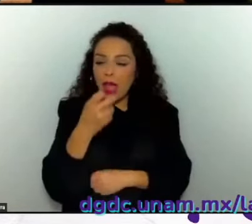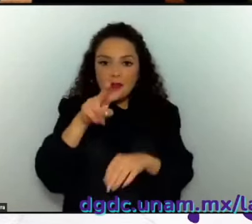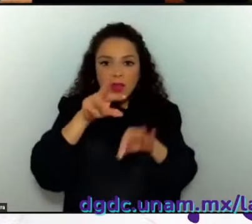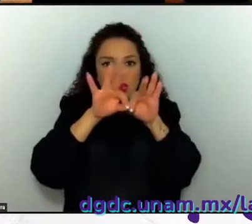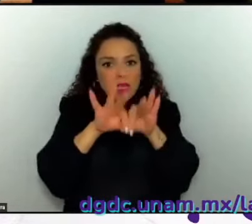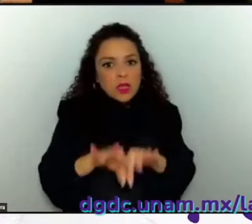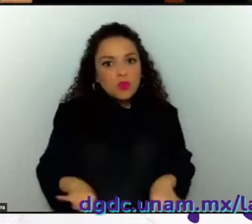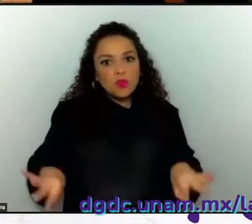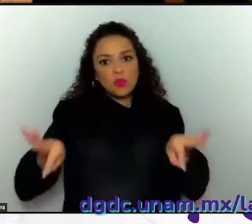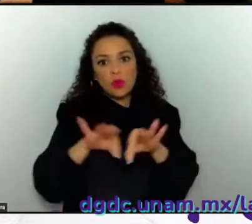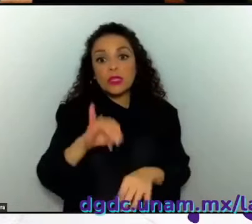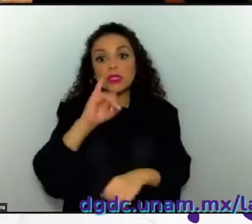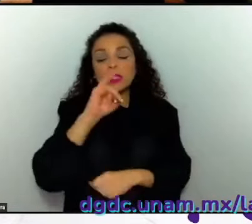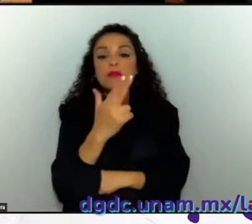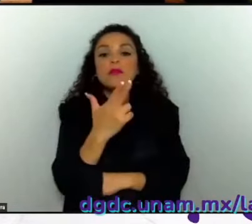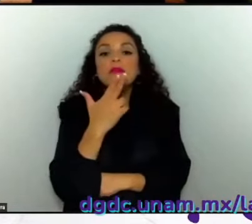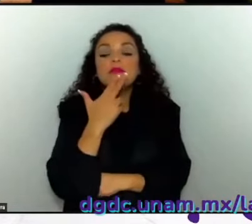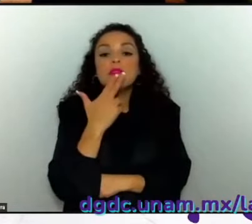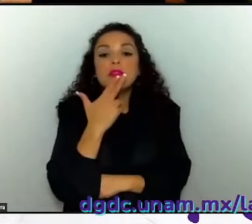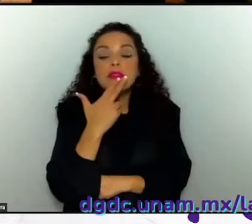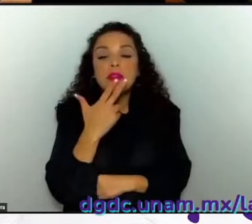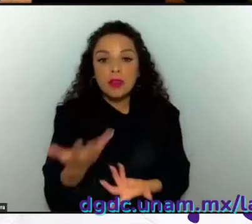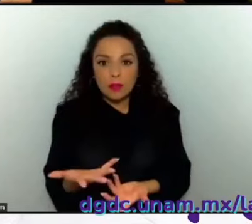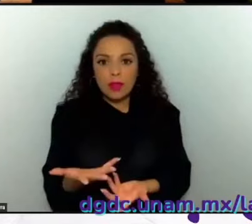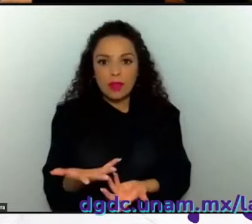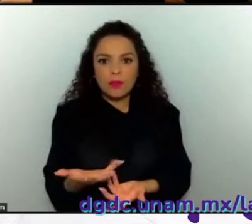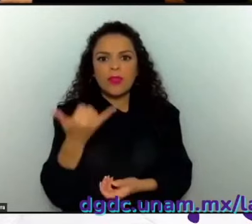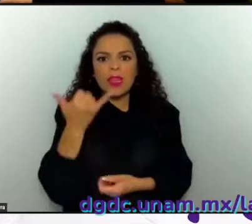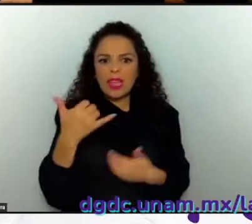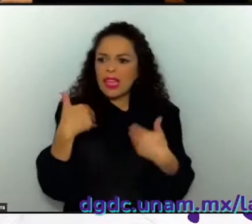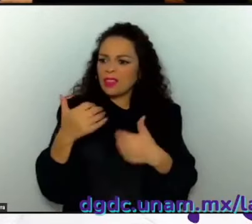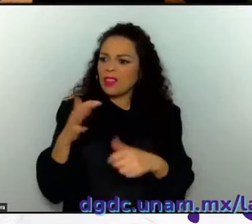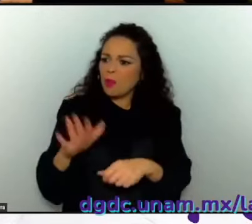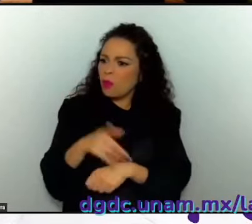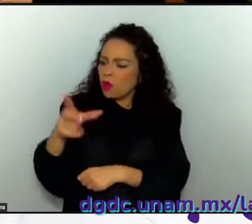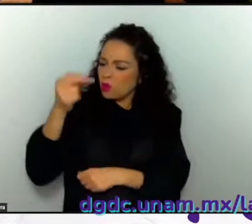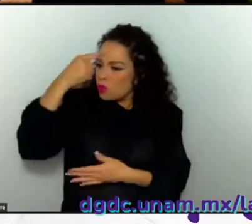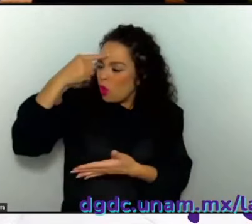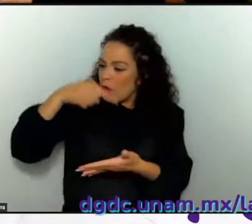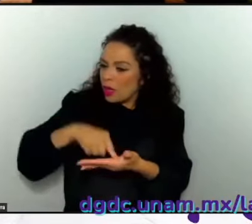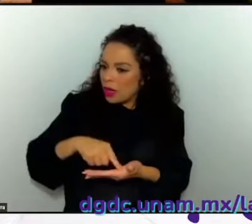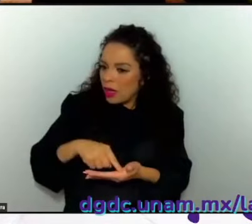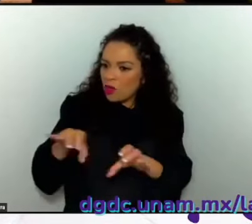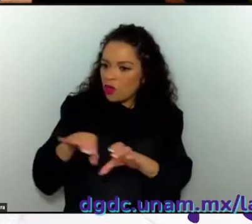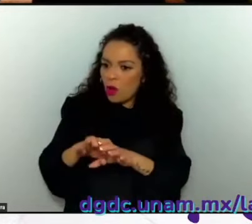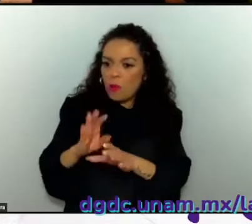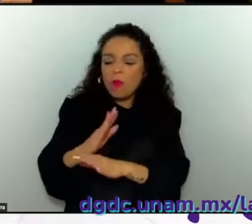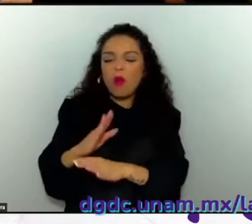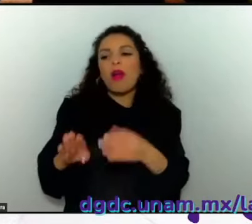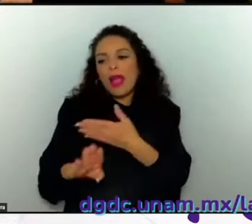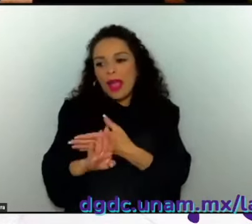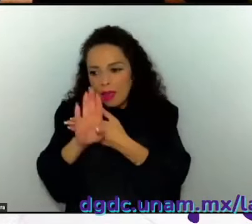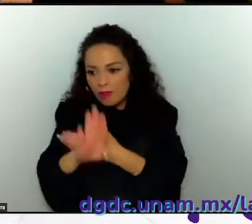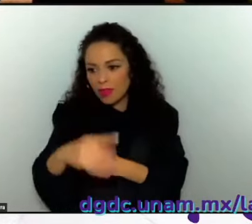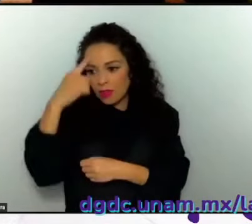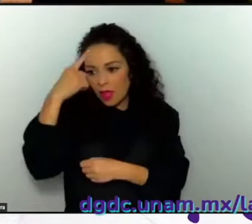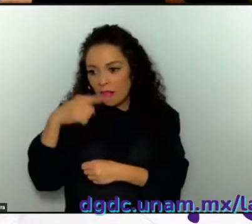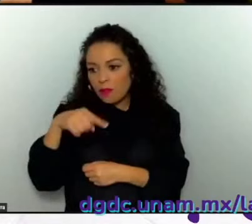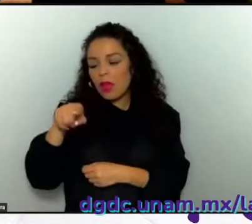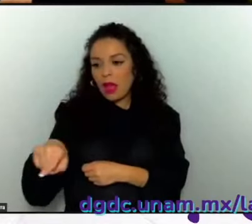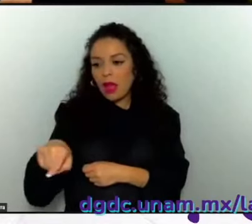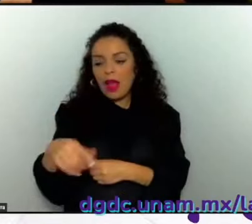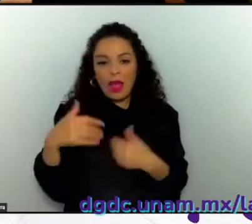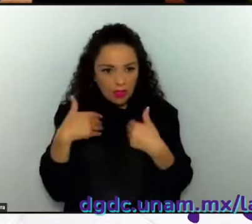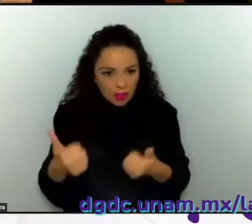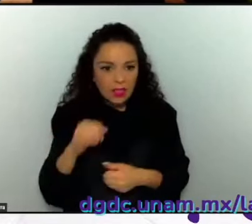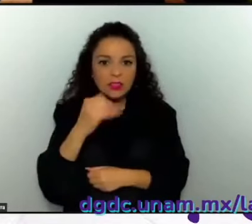cosas funcionan y tratar de entender por qué no creen en ellas y cómo podemos evitarlo. Creo que ahí nos hace falta mucho trabajo y a lo mejor